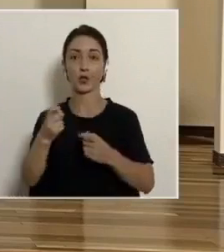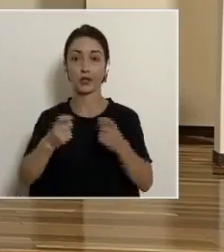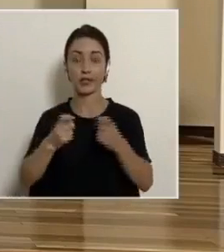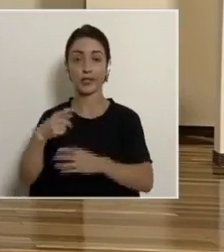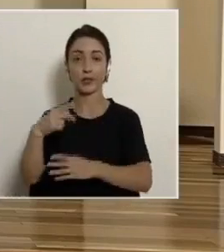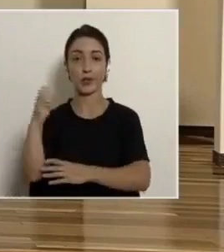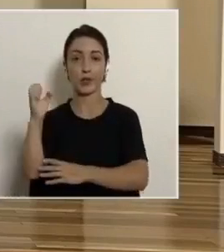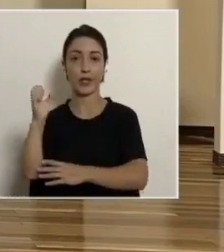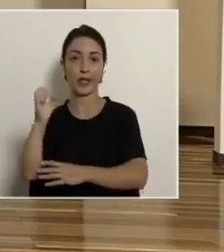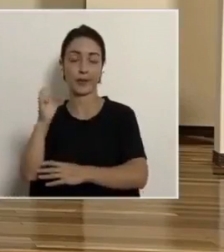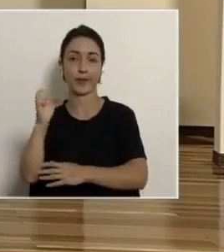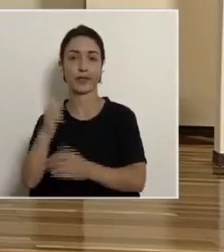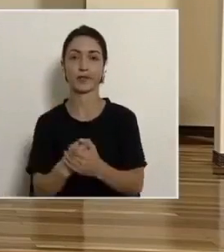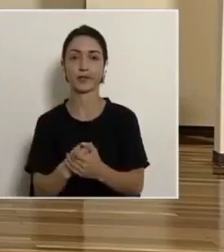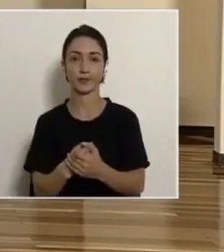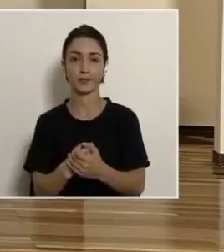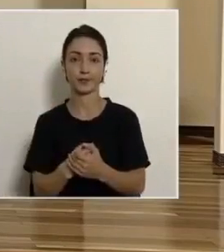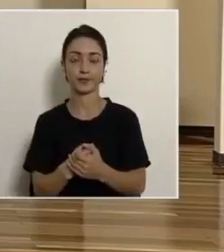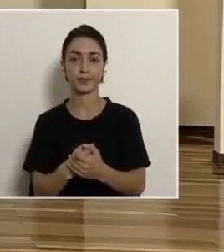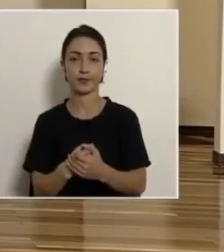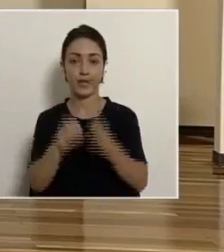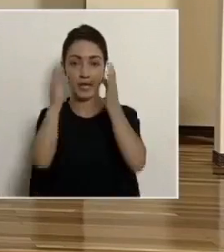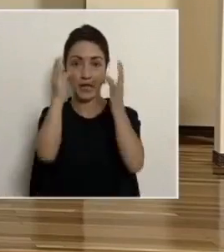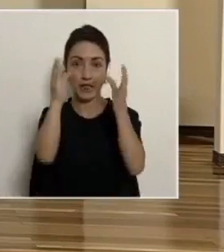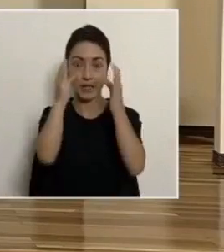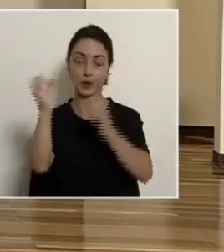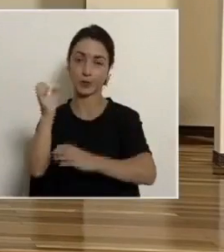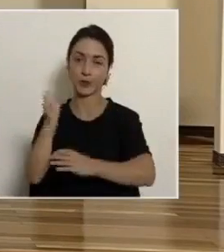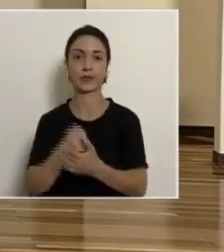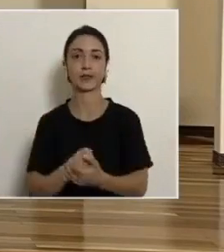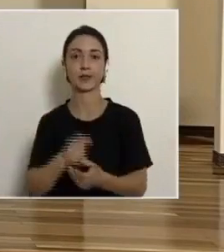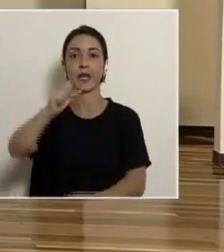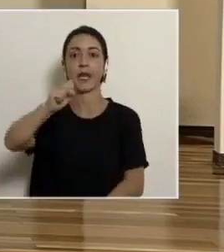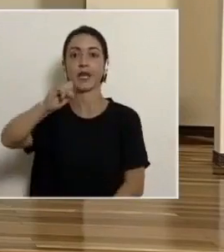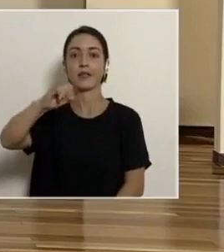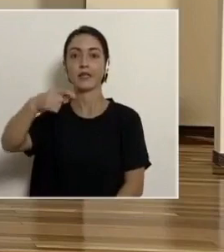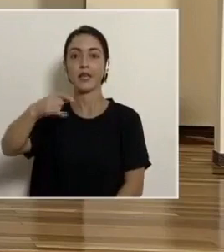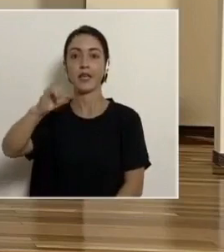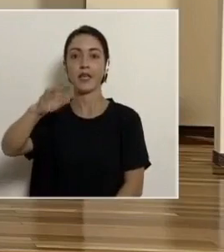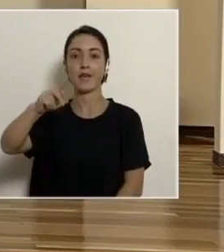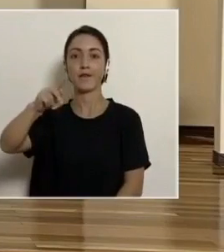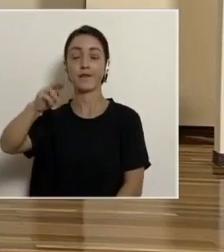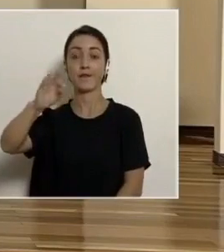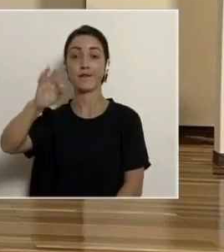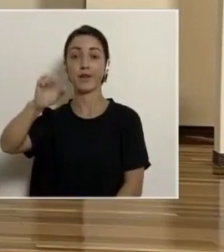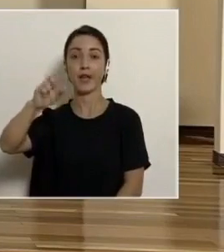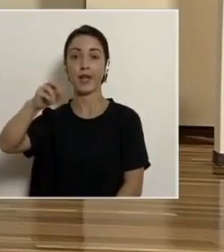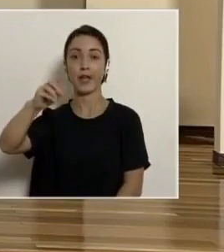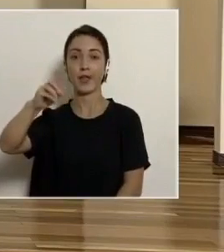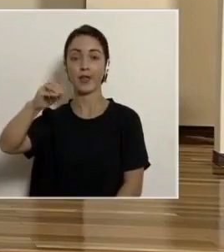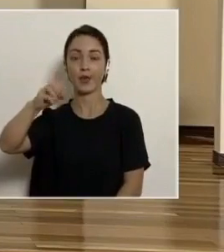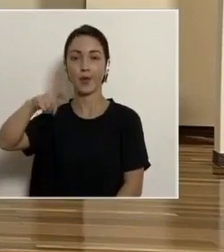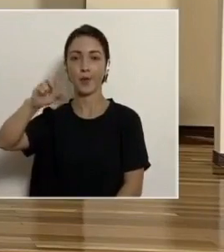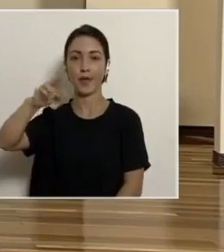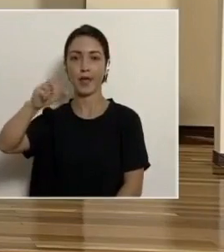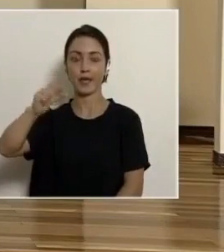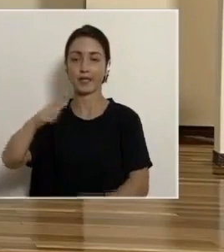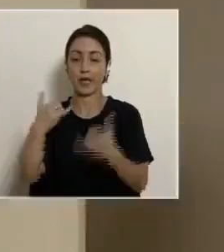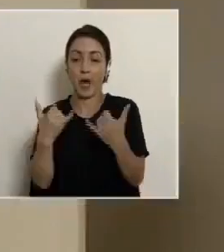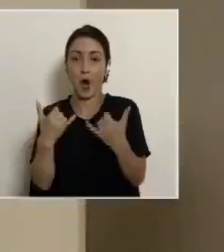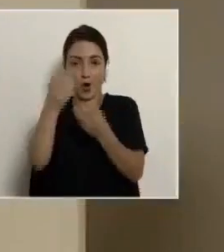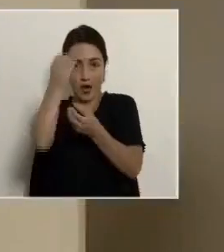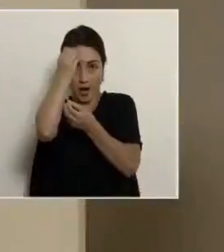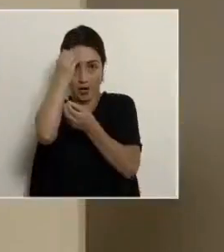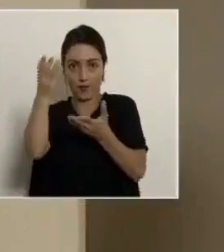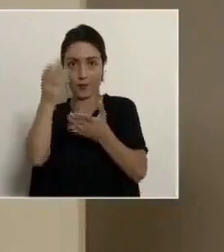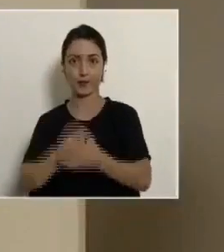Nacional de Prevención de Riesgos y Atención de Emergencias, el señor Sigifredo Pérez. Iniciamos de inmediato con el reporte.